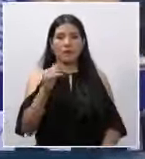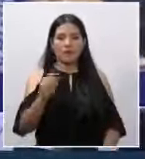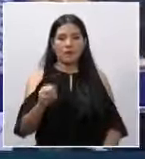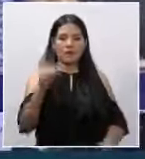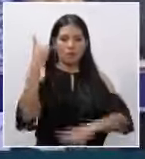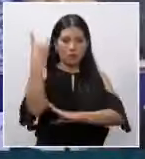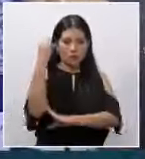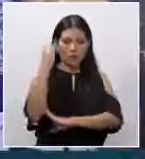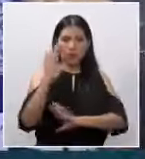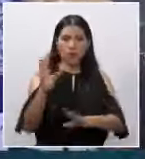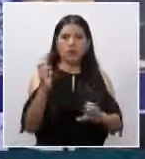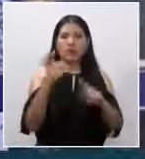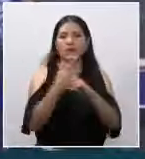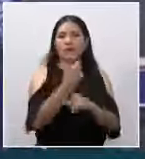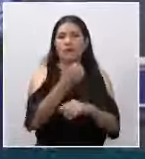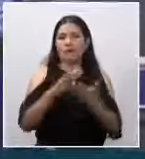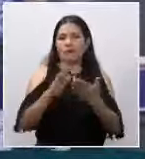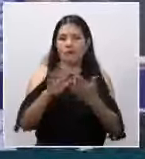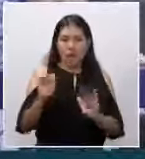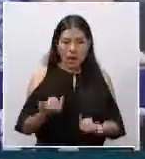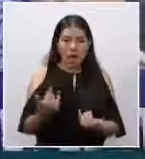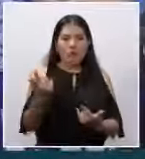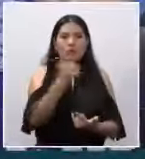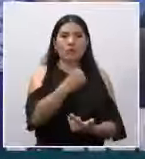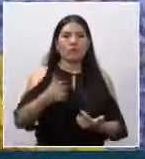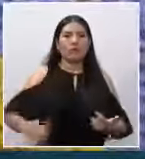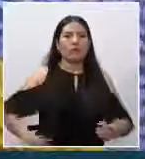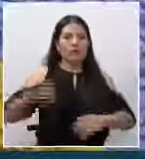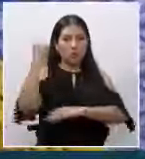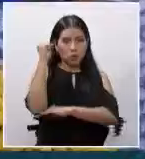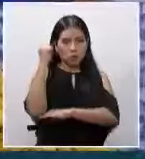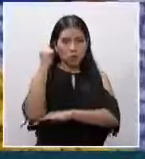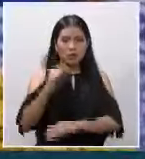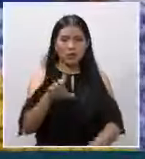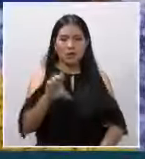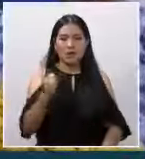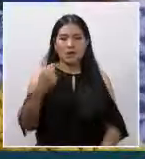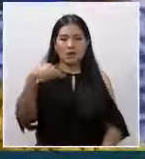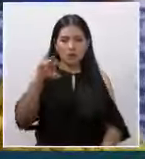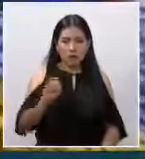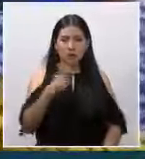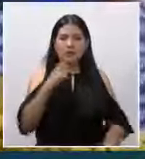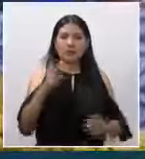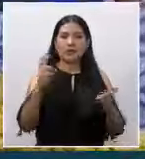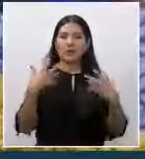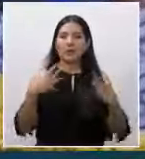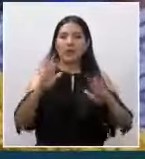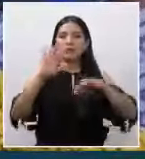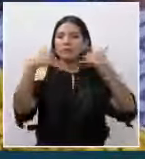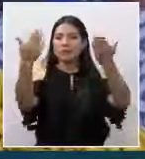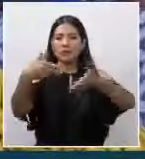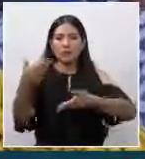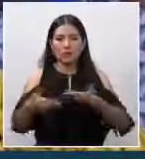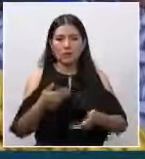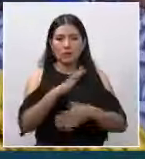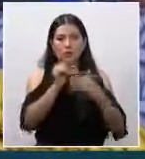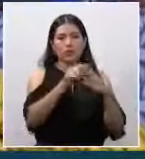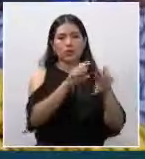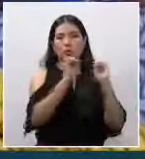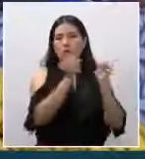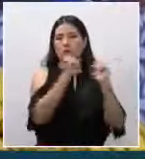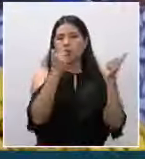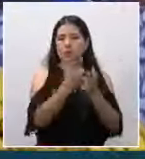alcalde municipal de Sucre, Enrique Leaño, manifestó que ante la no aceptación a la invitación de las organizaciones sociales,